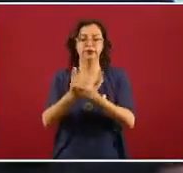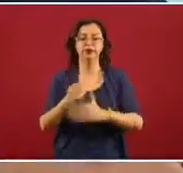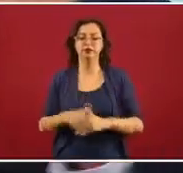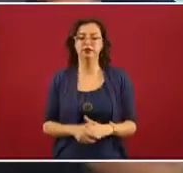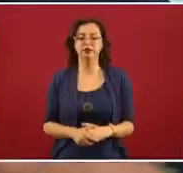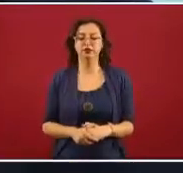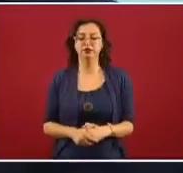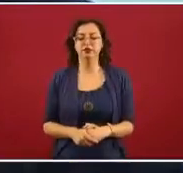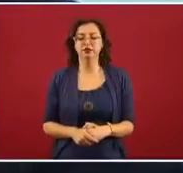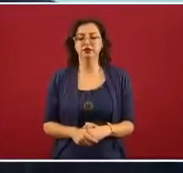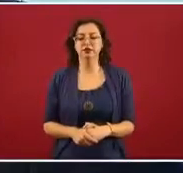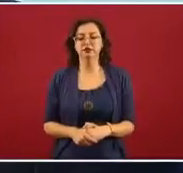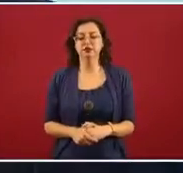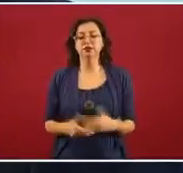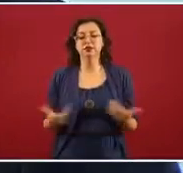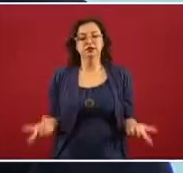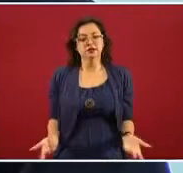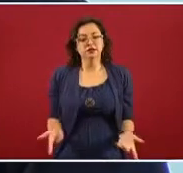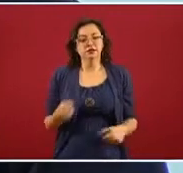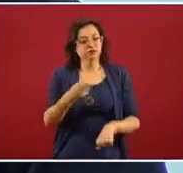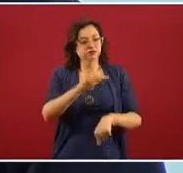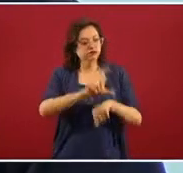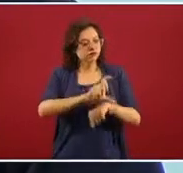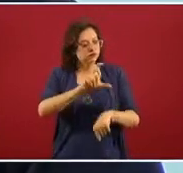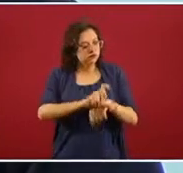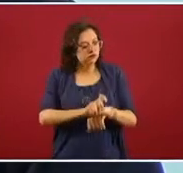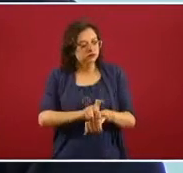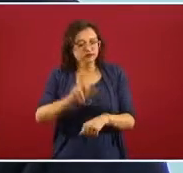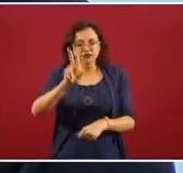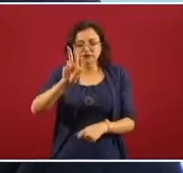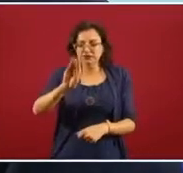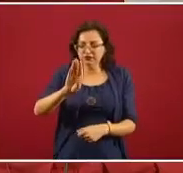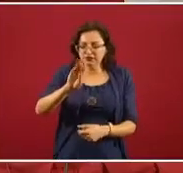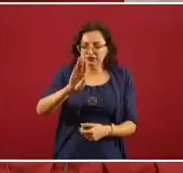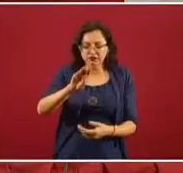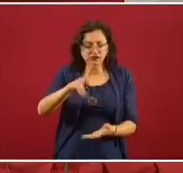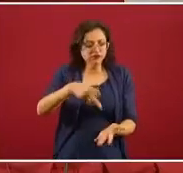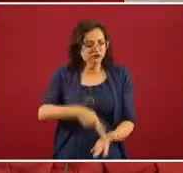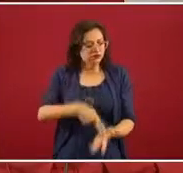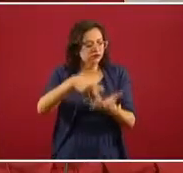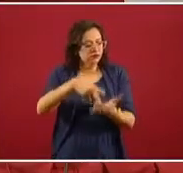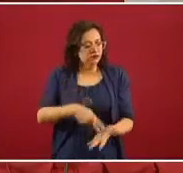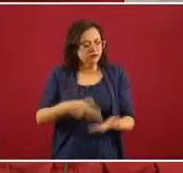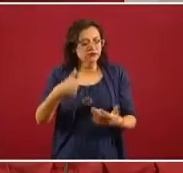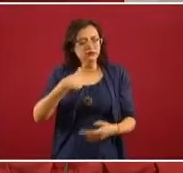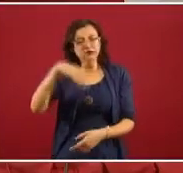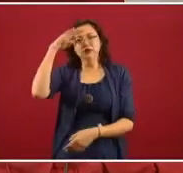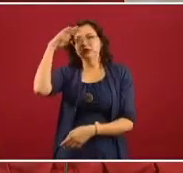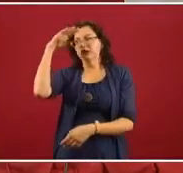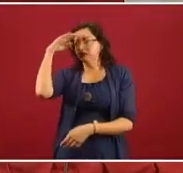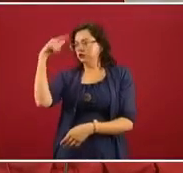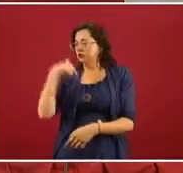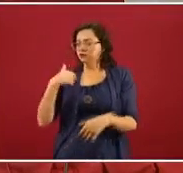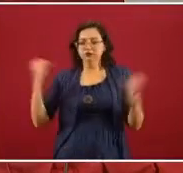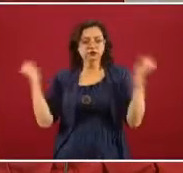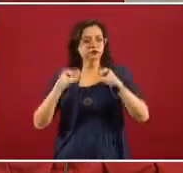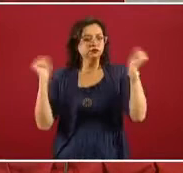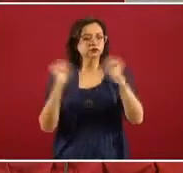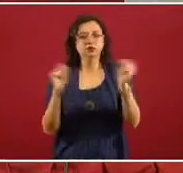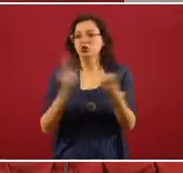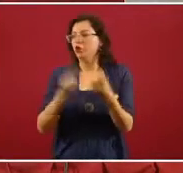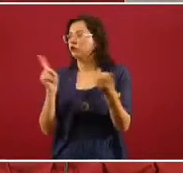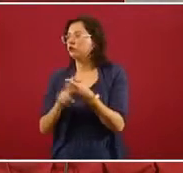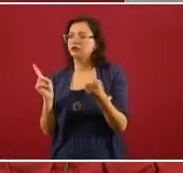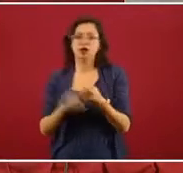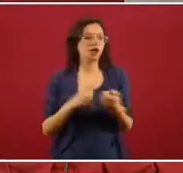Cuando empezaron a sacar que a 90 pesos el kilo de huevo, dije yo, válgame Dios, salí corriendo a buscar dónde